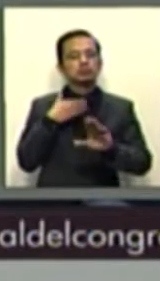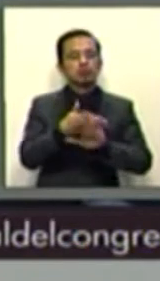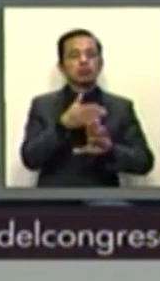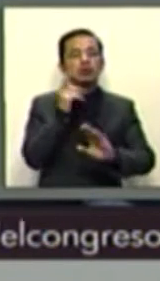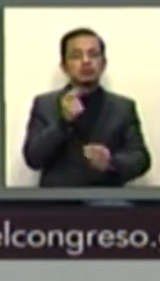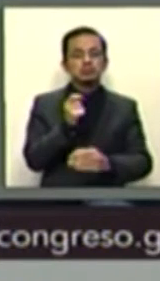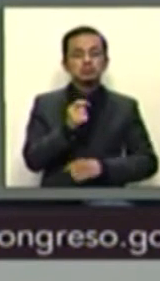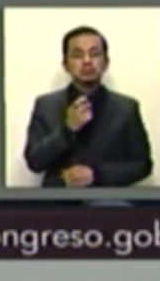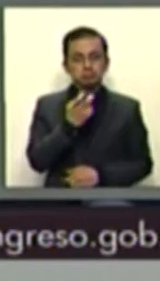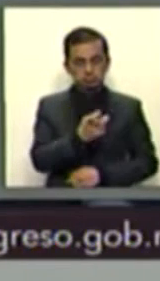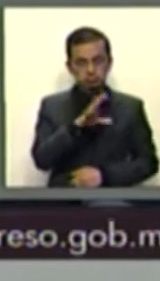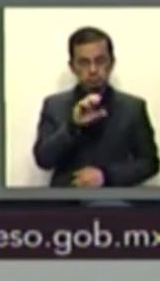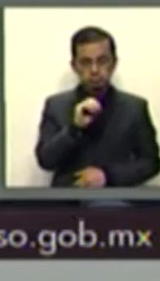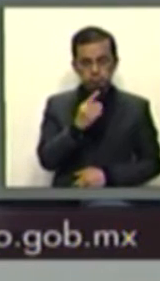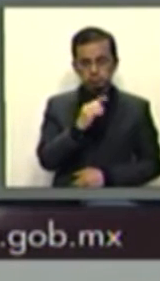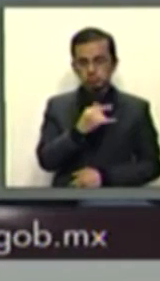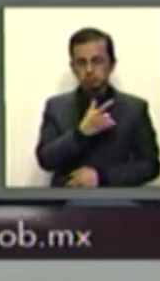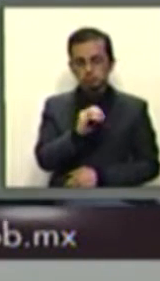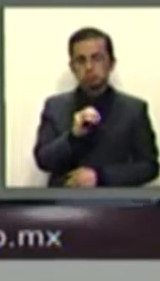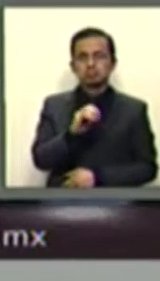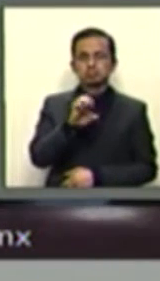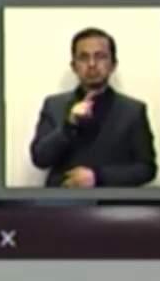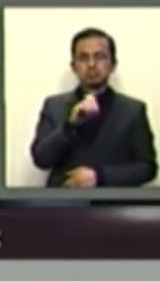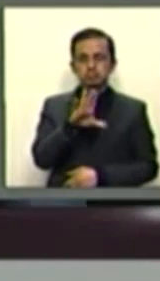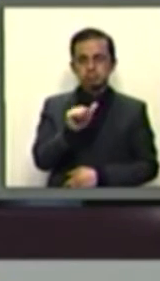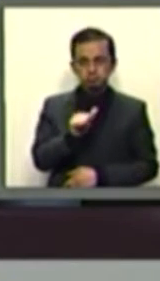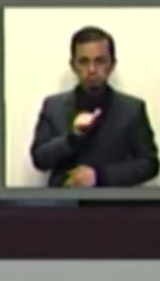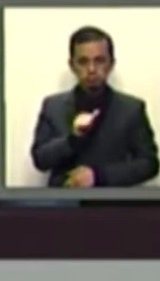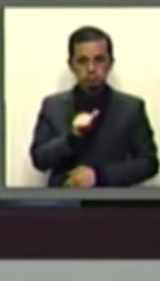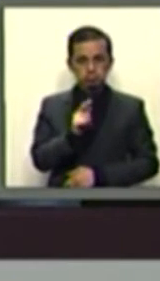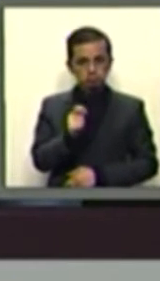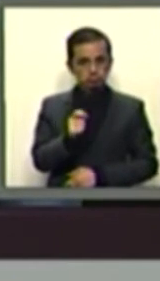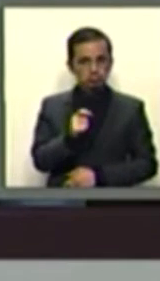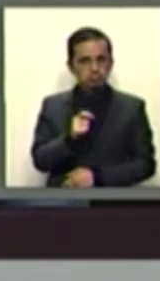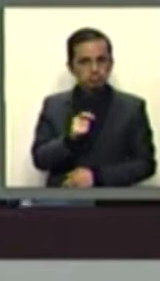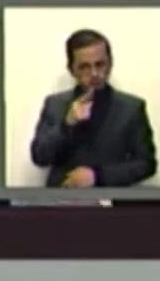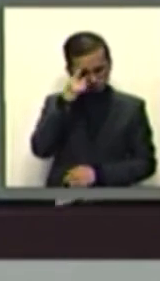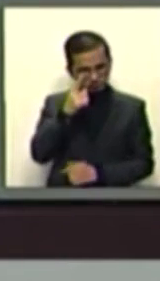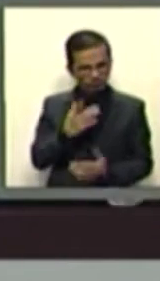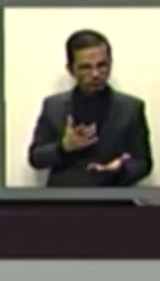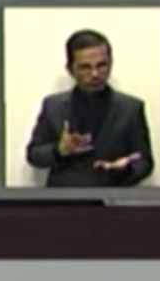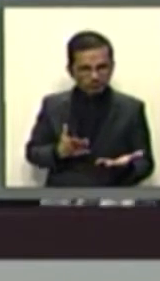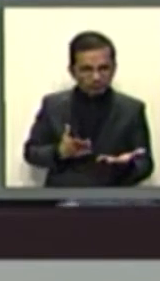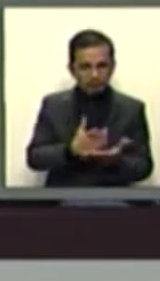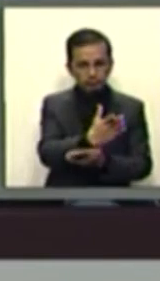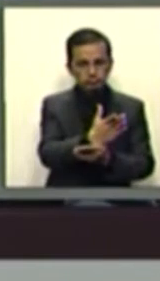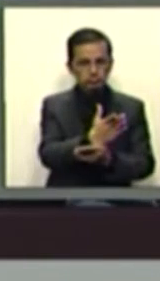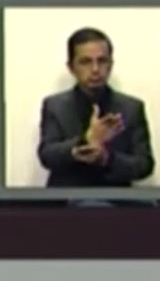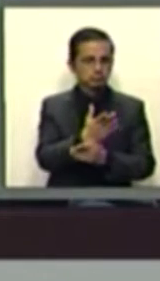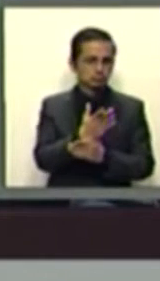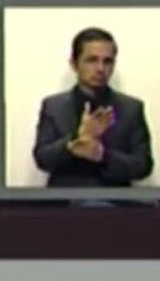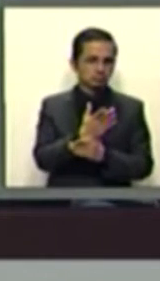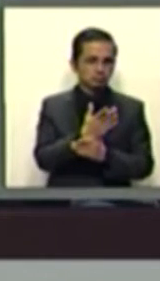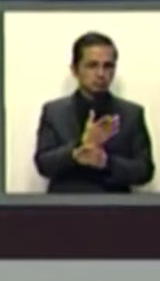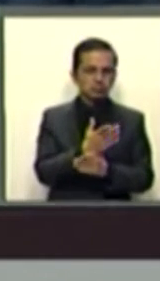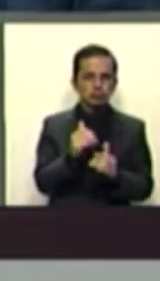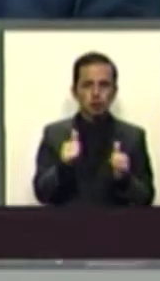ética de una manera u otra invade la Esfera de atribuciones de varios